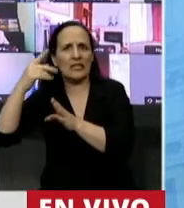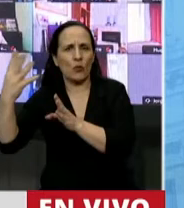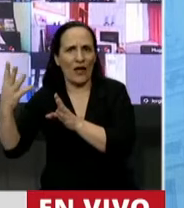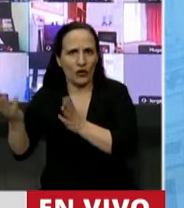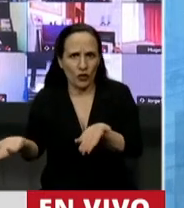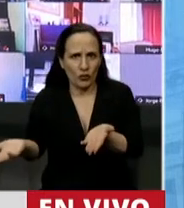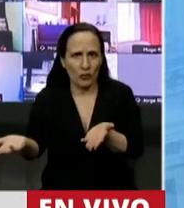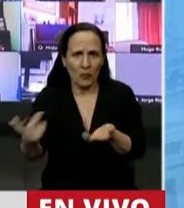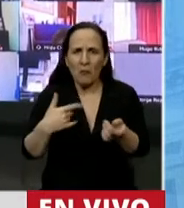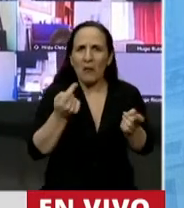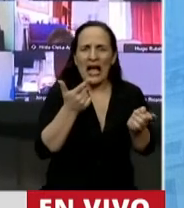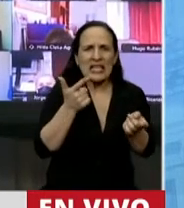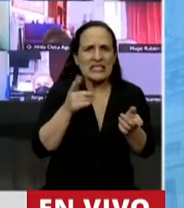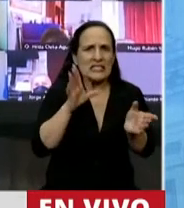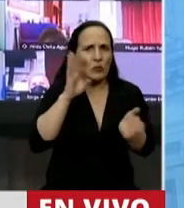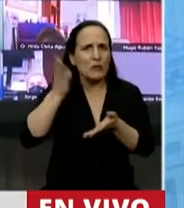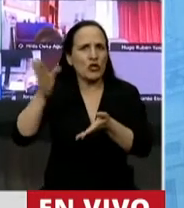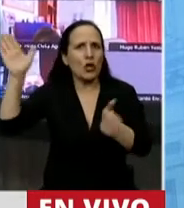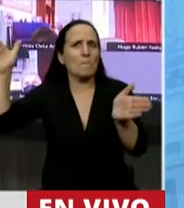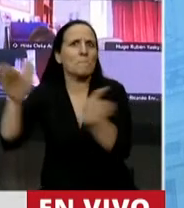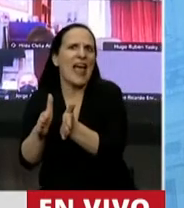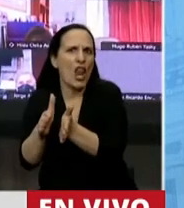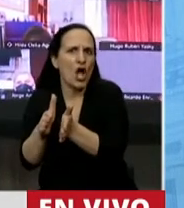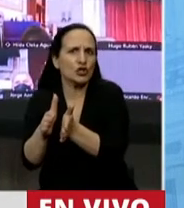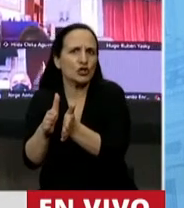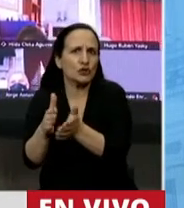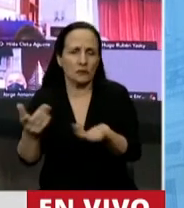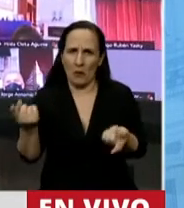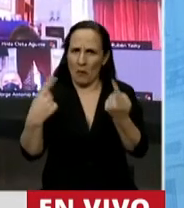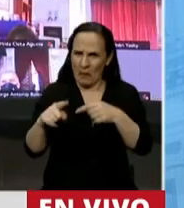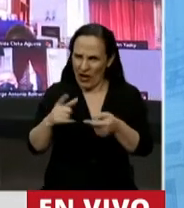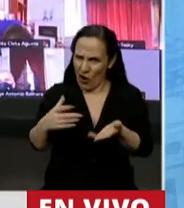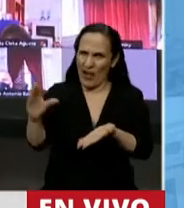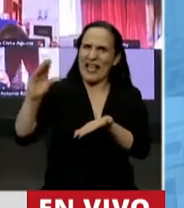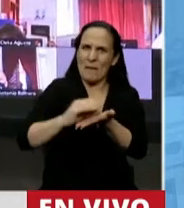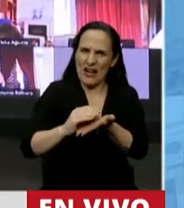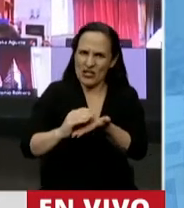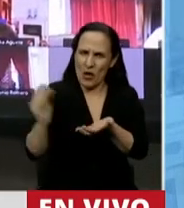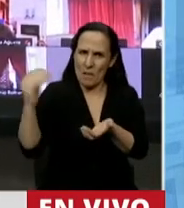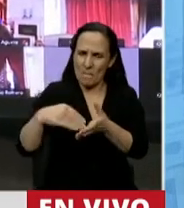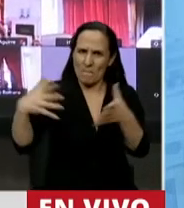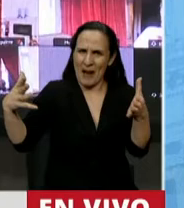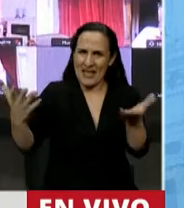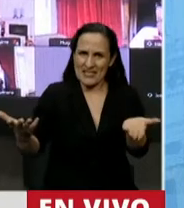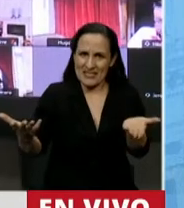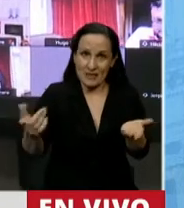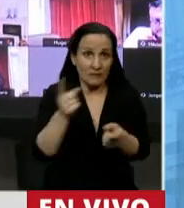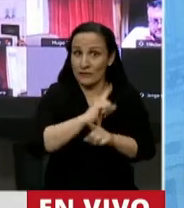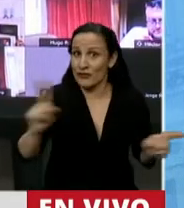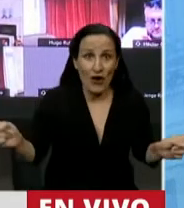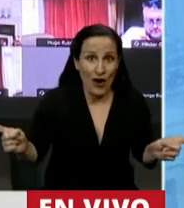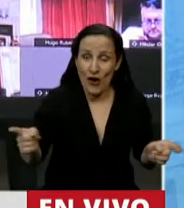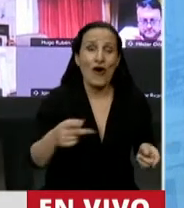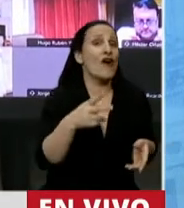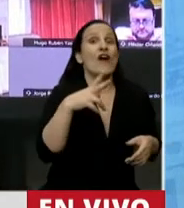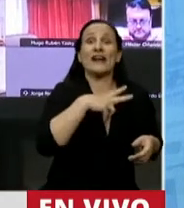Cayó prácticamente a la mitad y, sin embargo, ¿creció la inversión cuando se redujeron los impuestos que pagan los ricos? ¡No! Mientras los